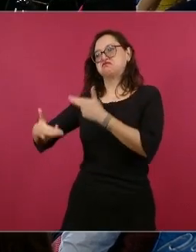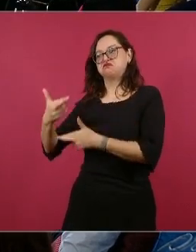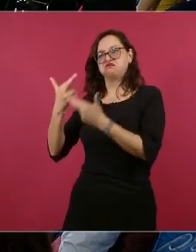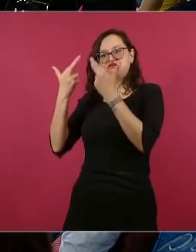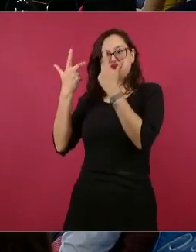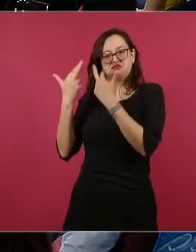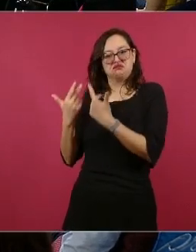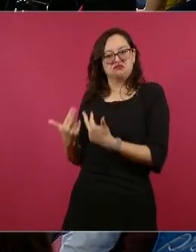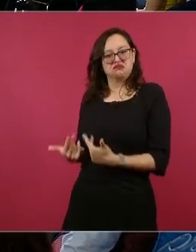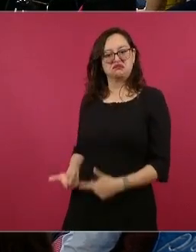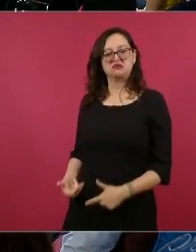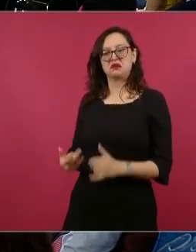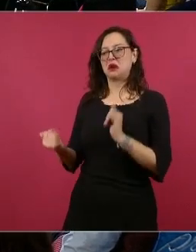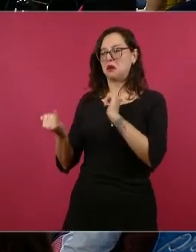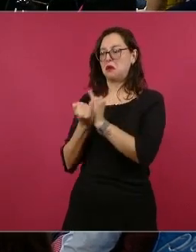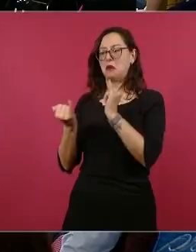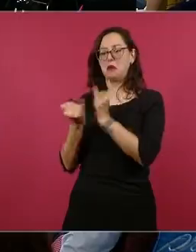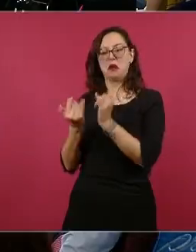destruido